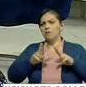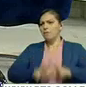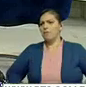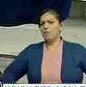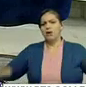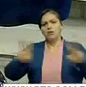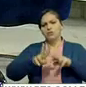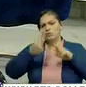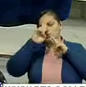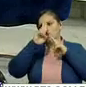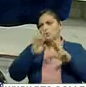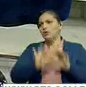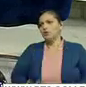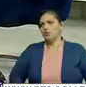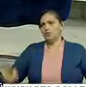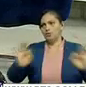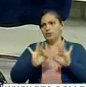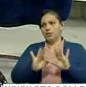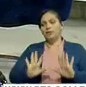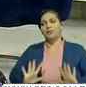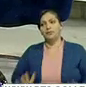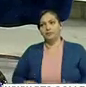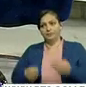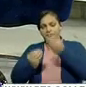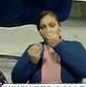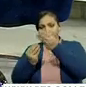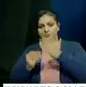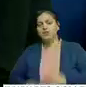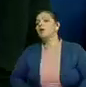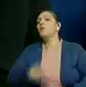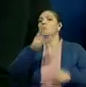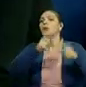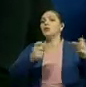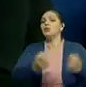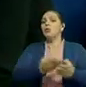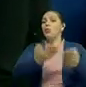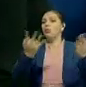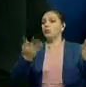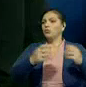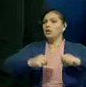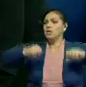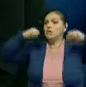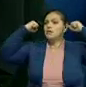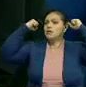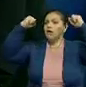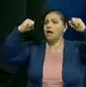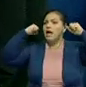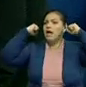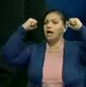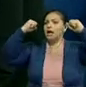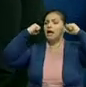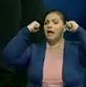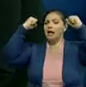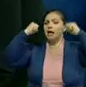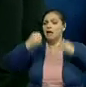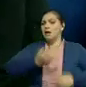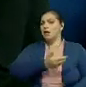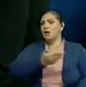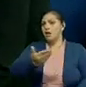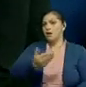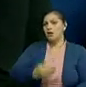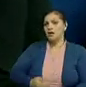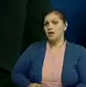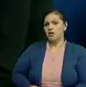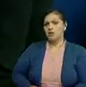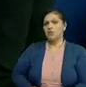la concepción, todas las posturas. Y los activistas y también los representantes de los partidos políticos que